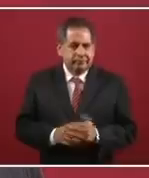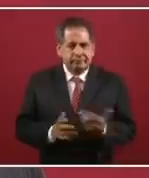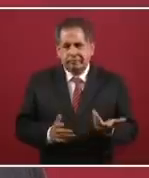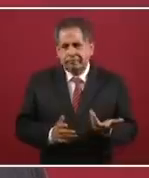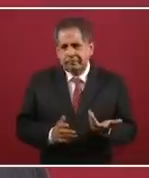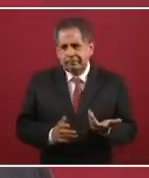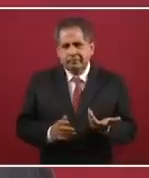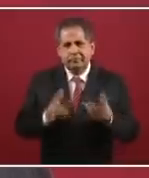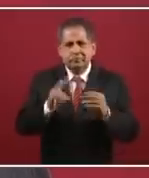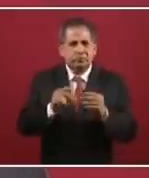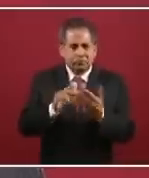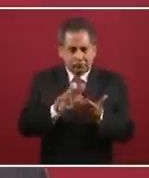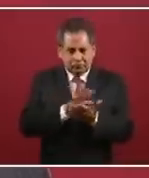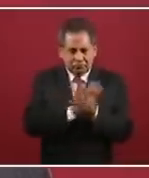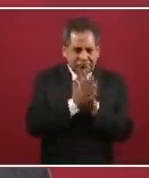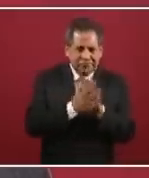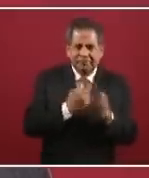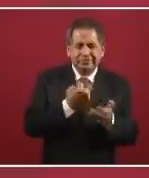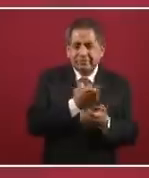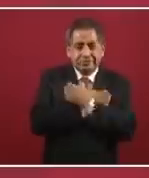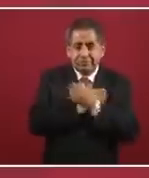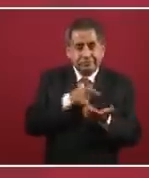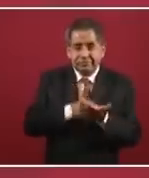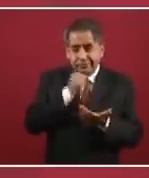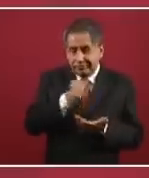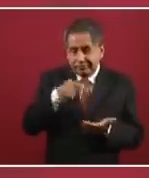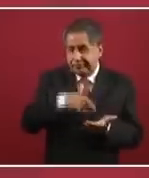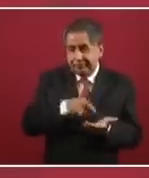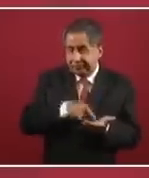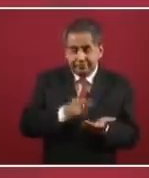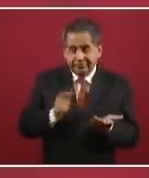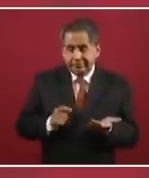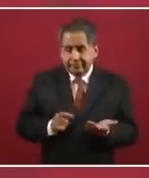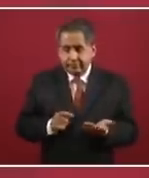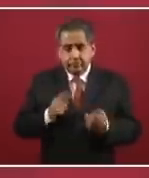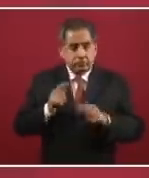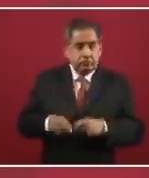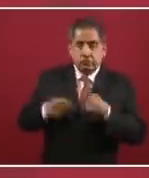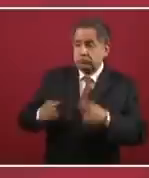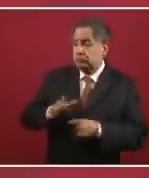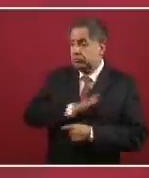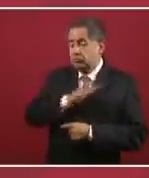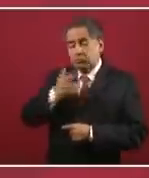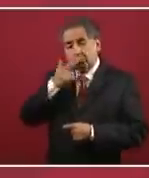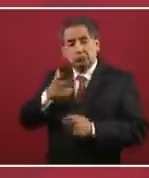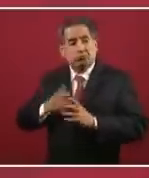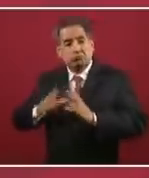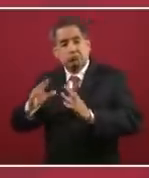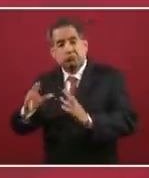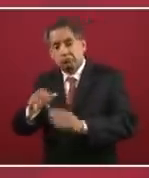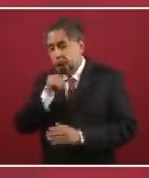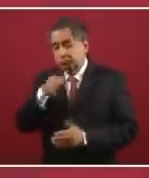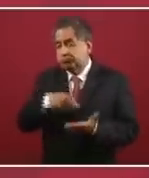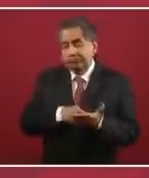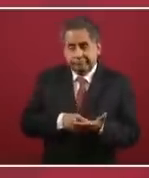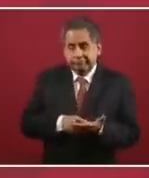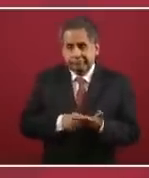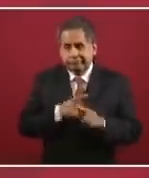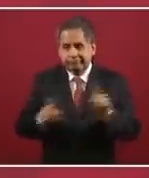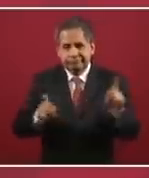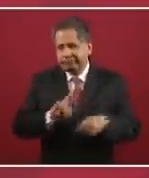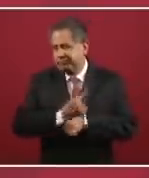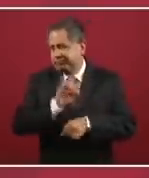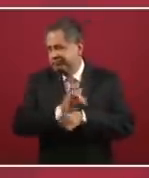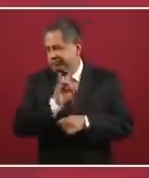una reforma educativa, no era para mejorar la calidad de la enseñanza, eso era puro